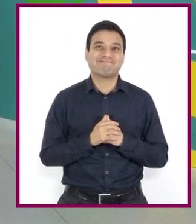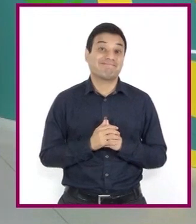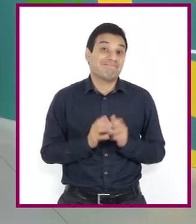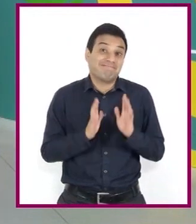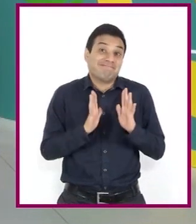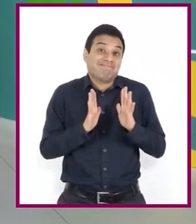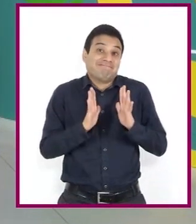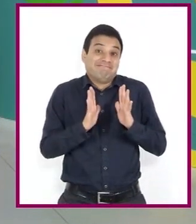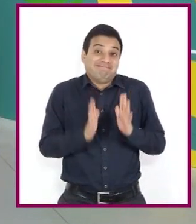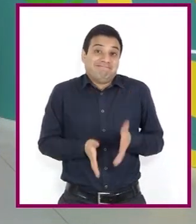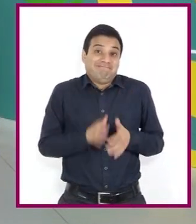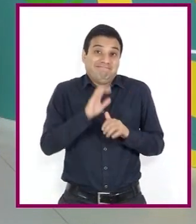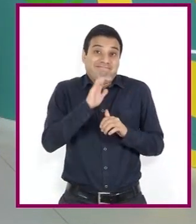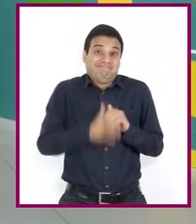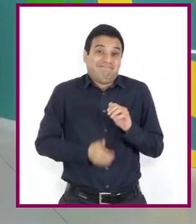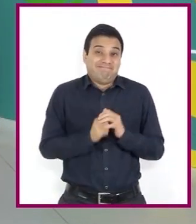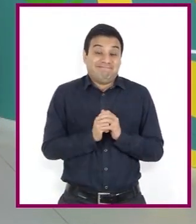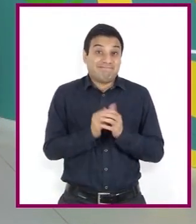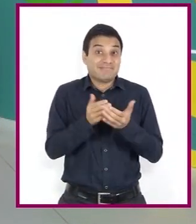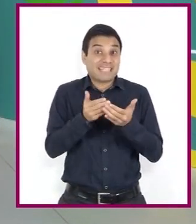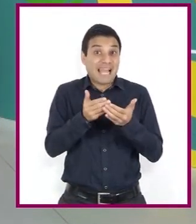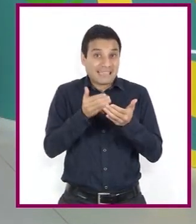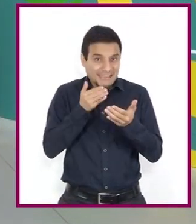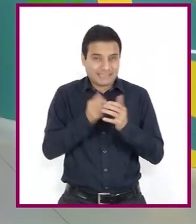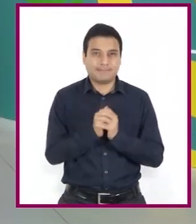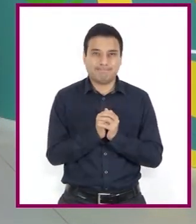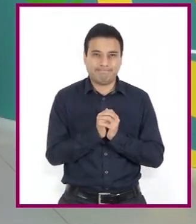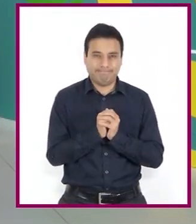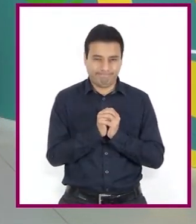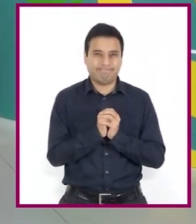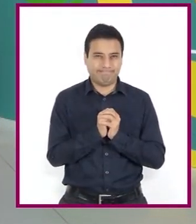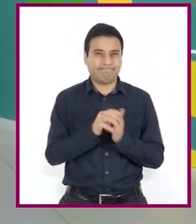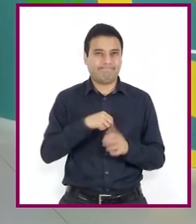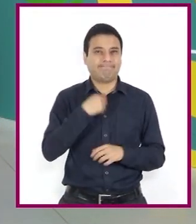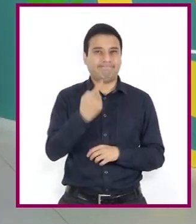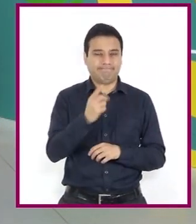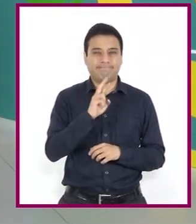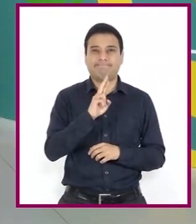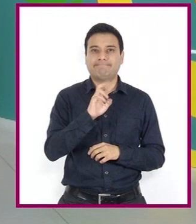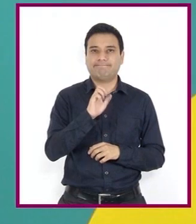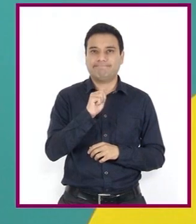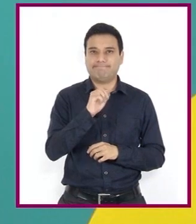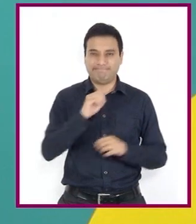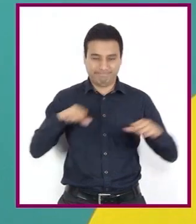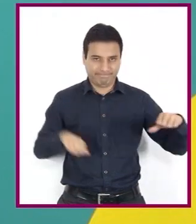momento de despedirnos, pero antes les invitamos a realizar el siguiente reto.